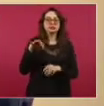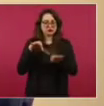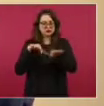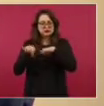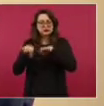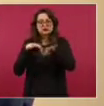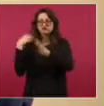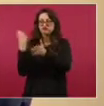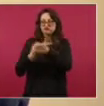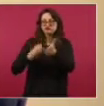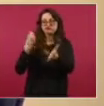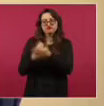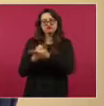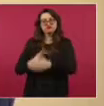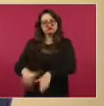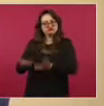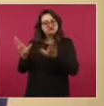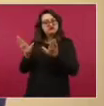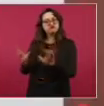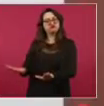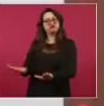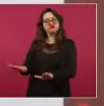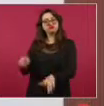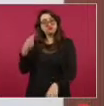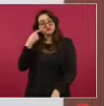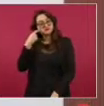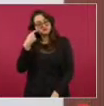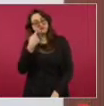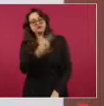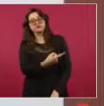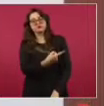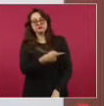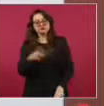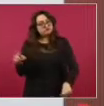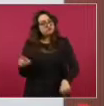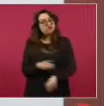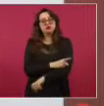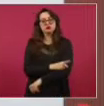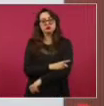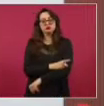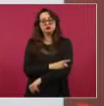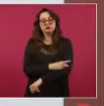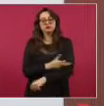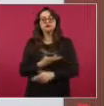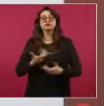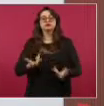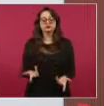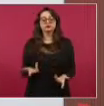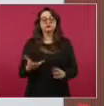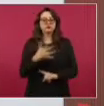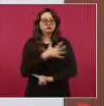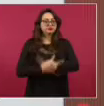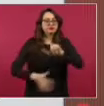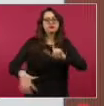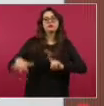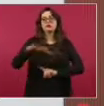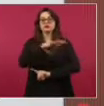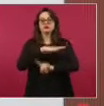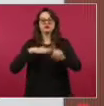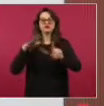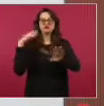por sus derechos legítimos y que se creó contra ellos un clima social